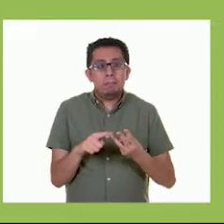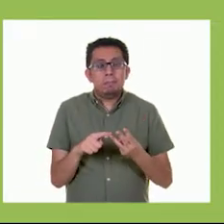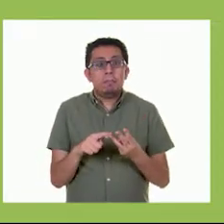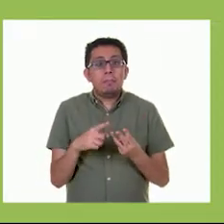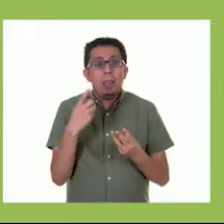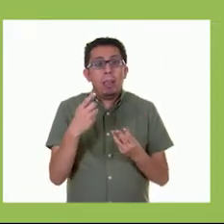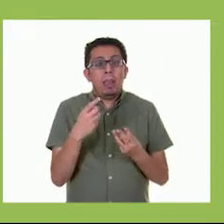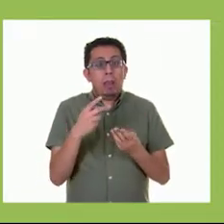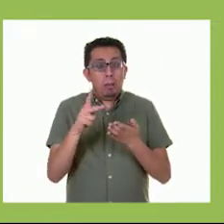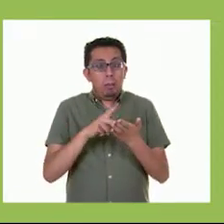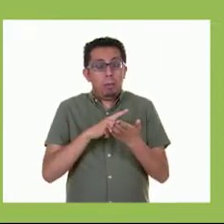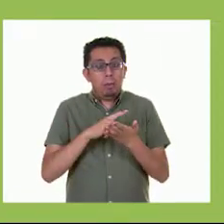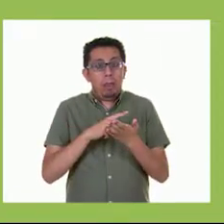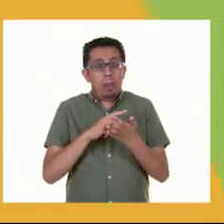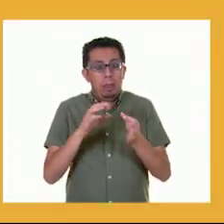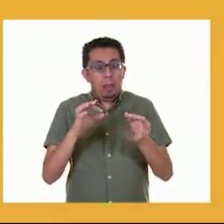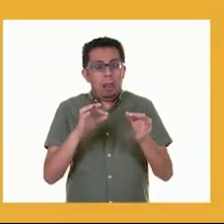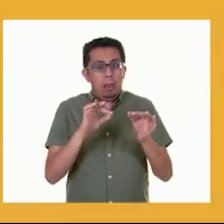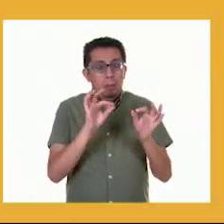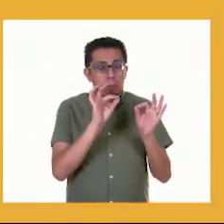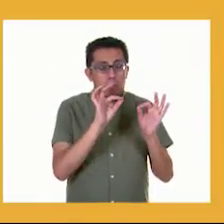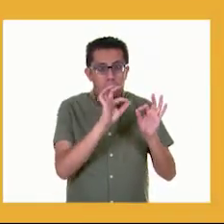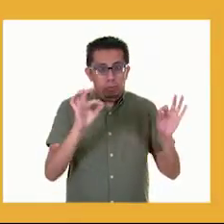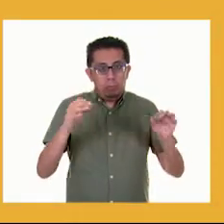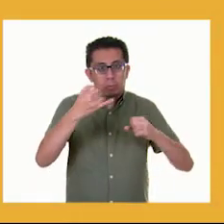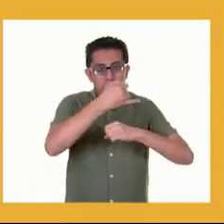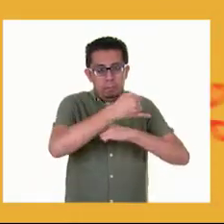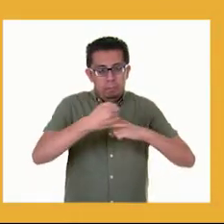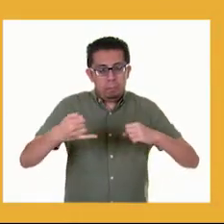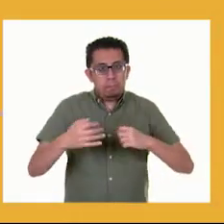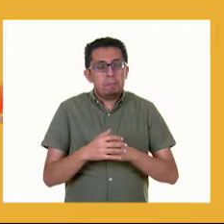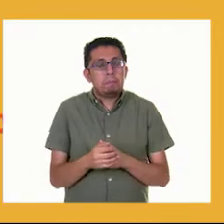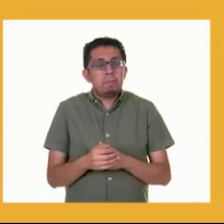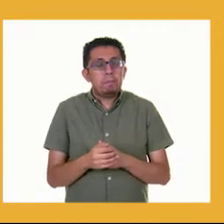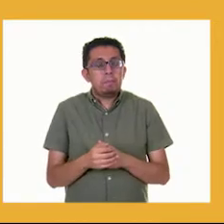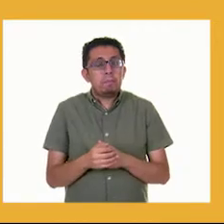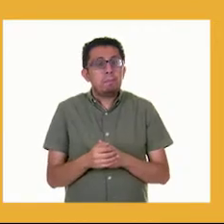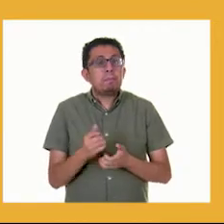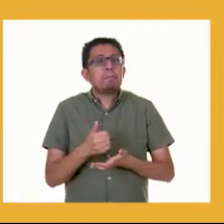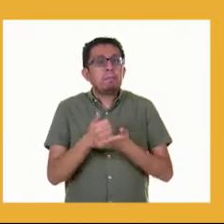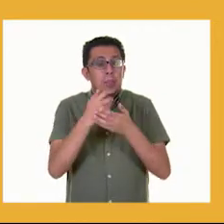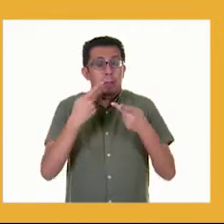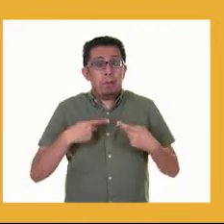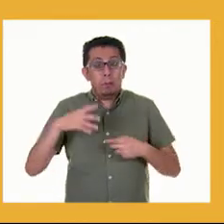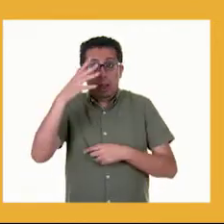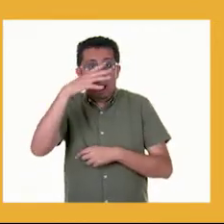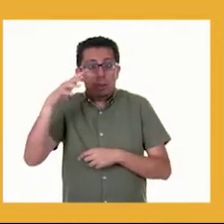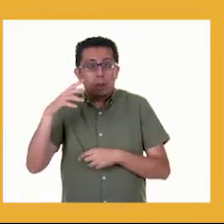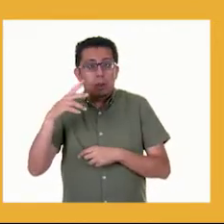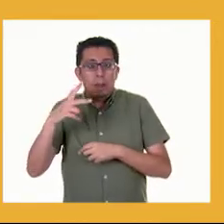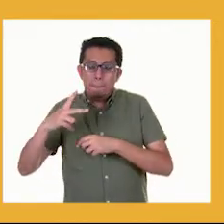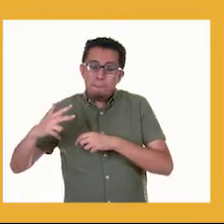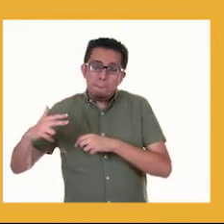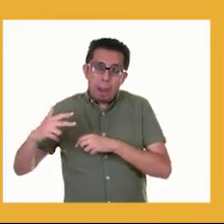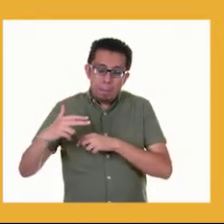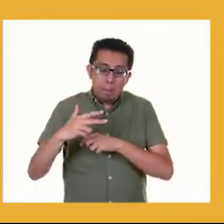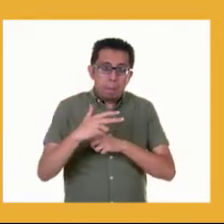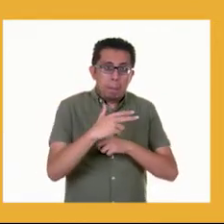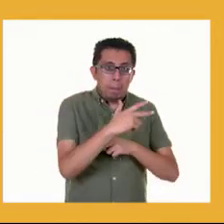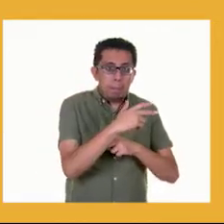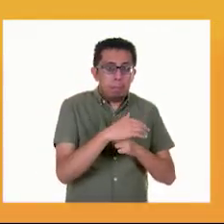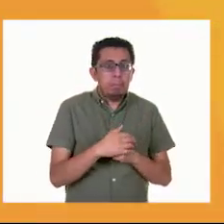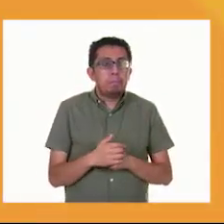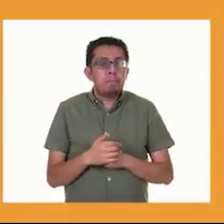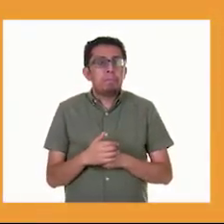línea horizontal entre los dos puntos. 4. Con ayuda de un adulto, corta sobre la línea horizontal